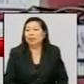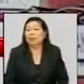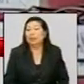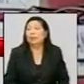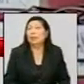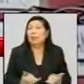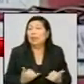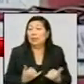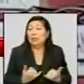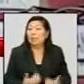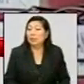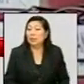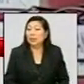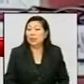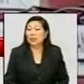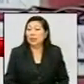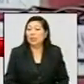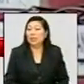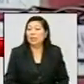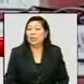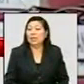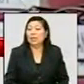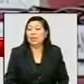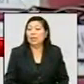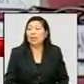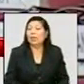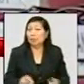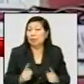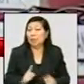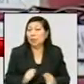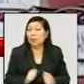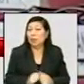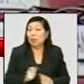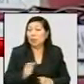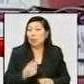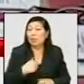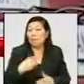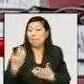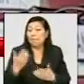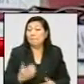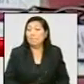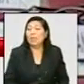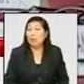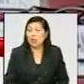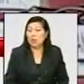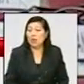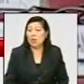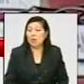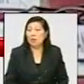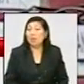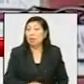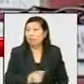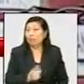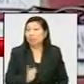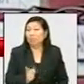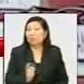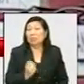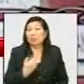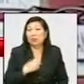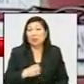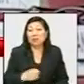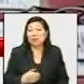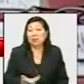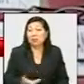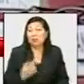Y este punto es justamente el que coincide con los pacientes de Piura. A ellos se les realiza